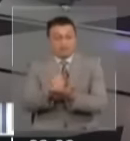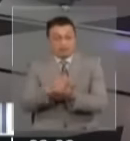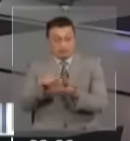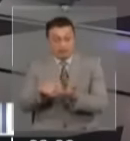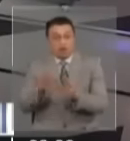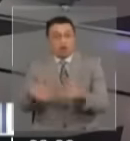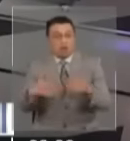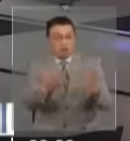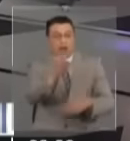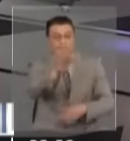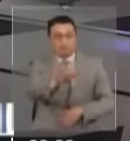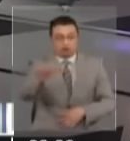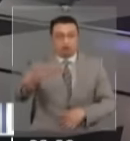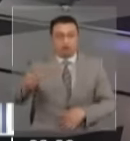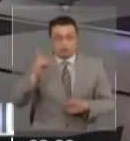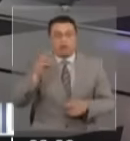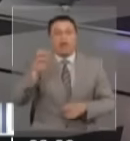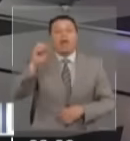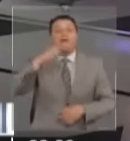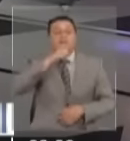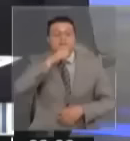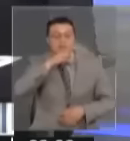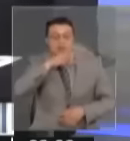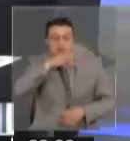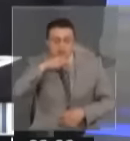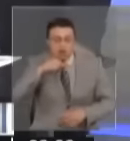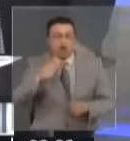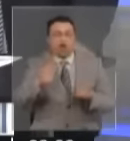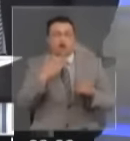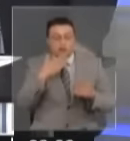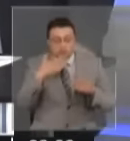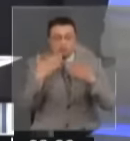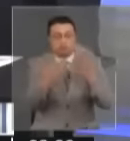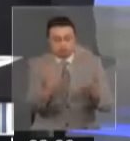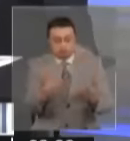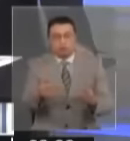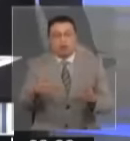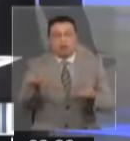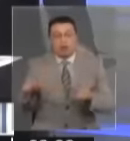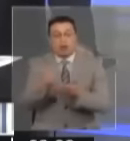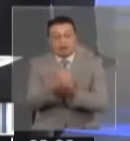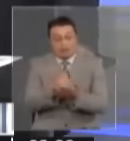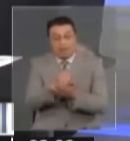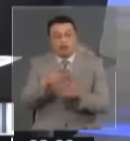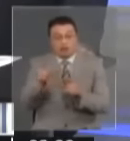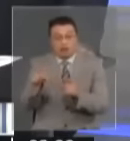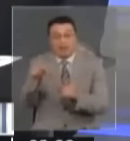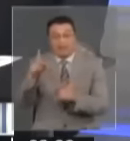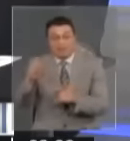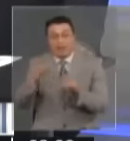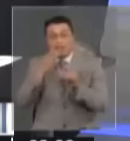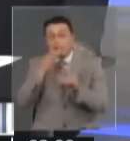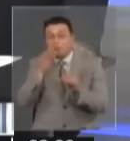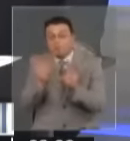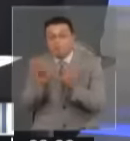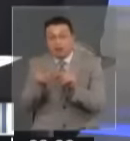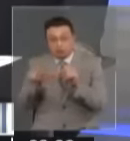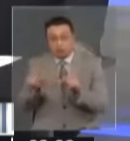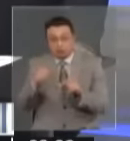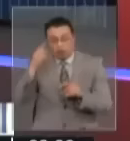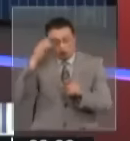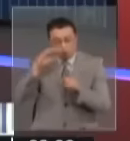ciudadanía. En particular a la tercera edad. ¿Ya? Y al incremento, digamos, de la cultura canábica en